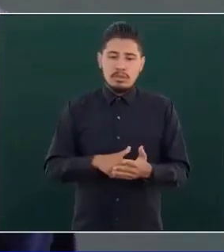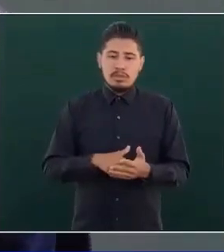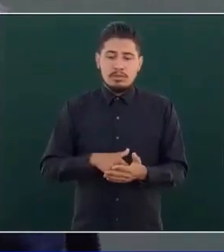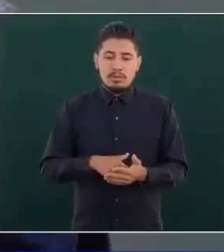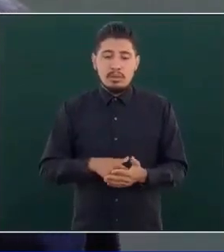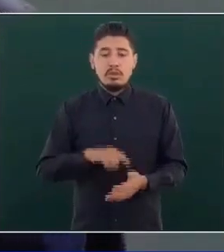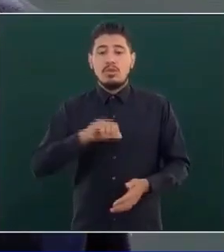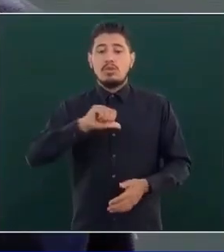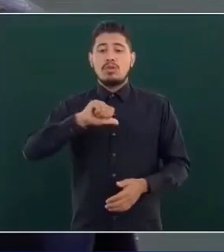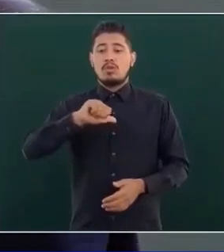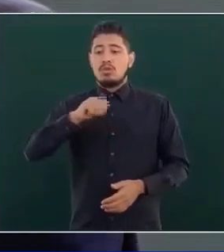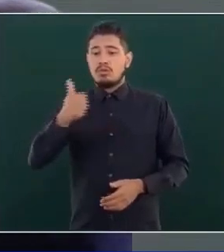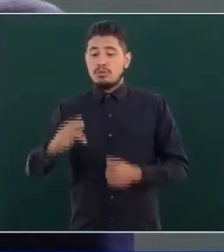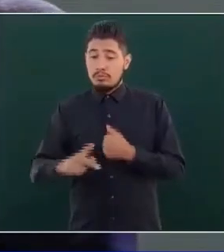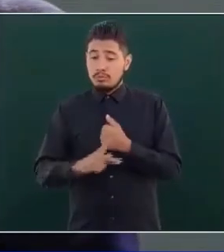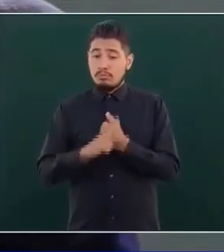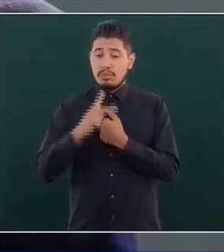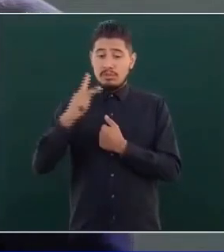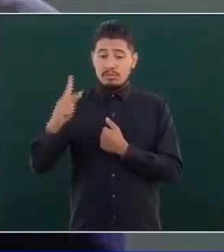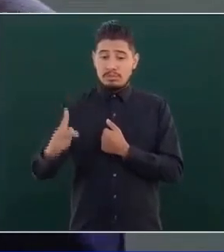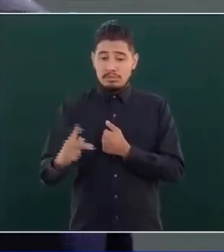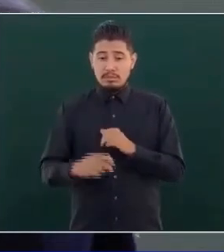En otros países